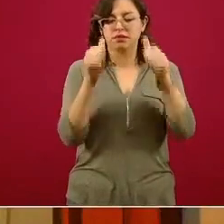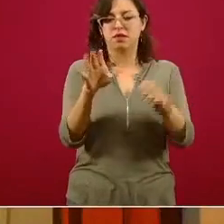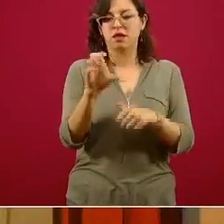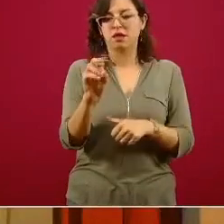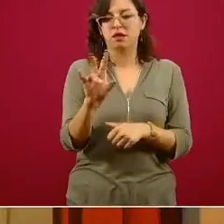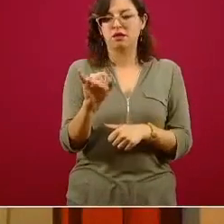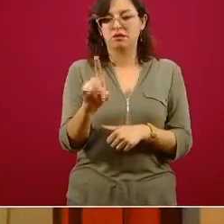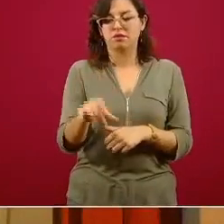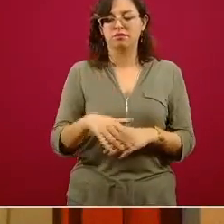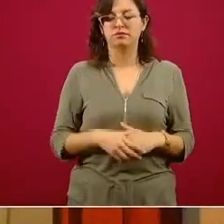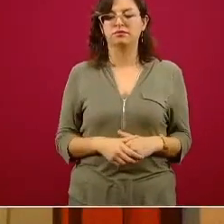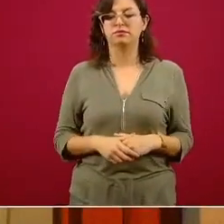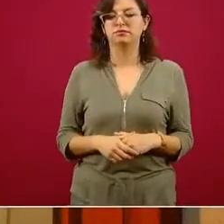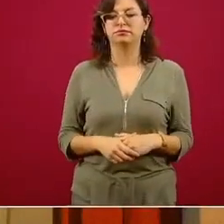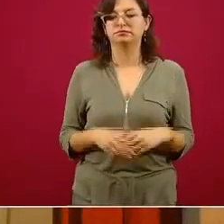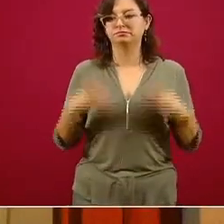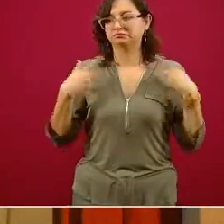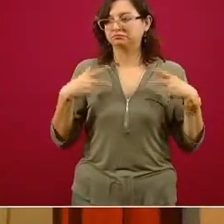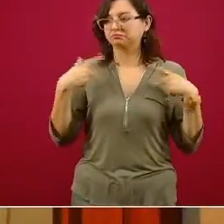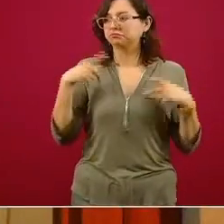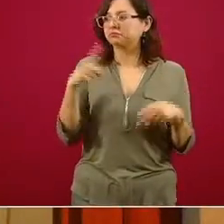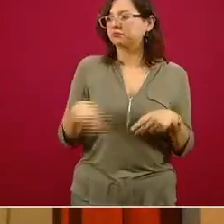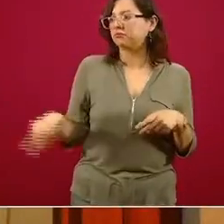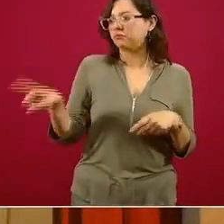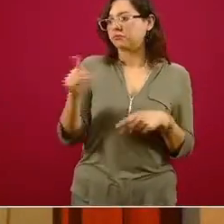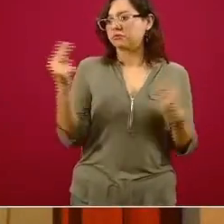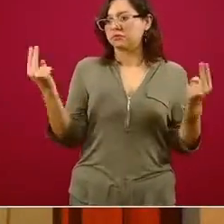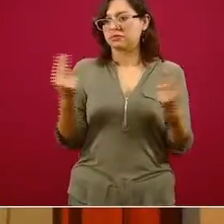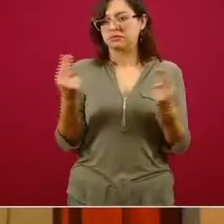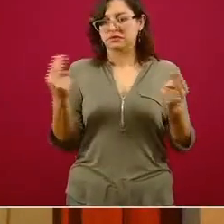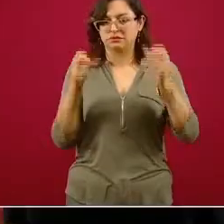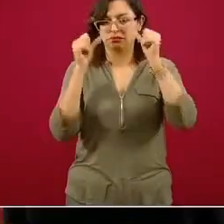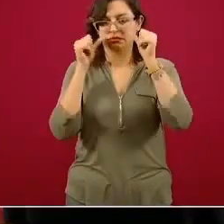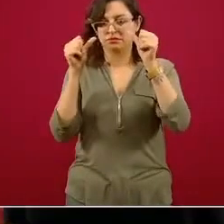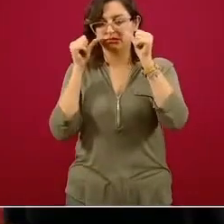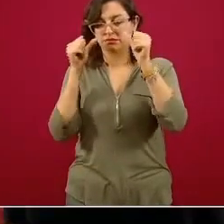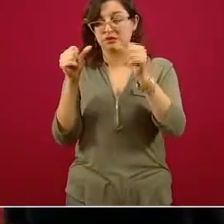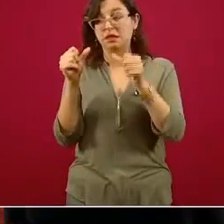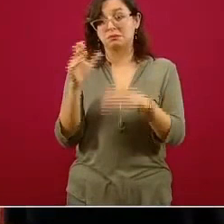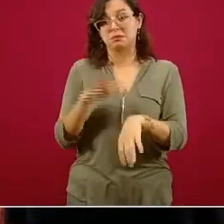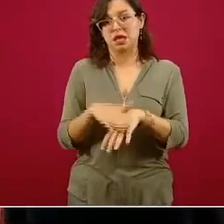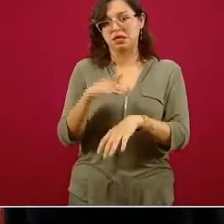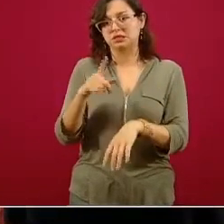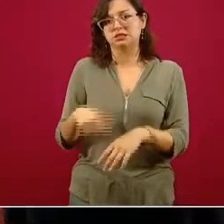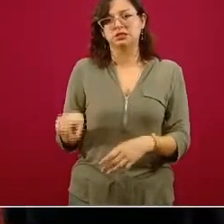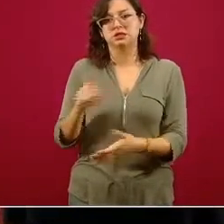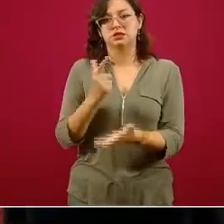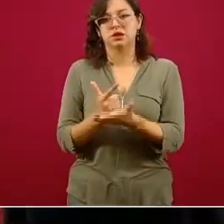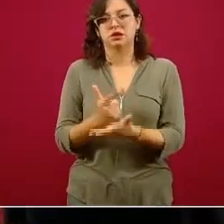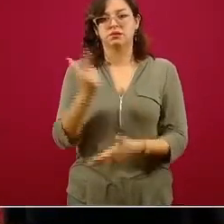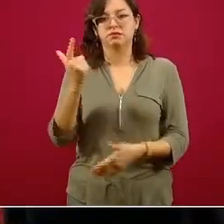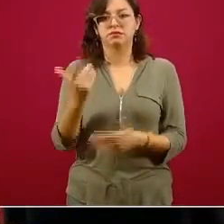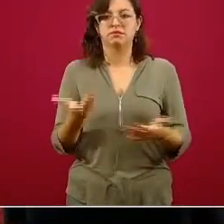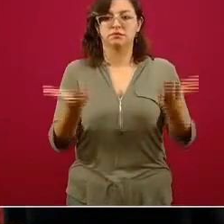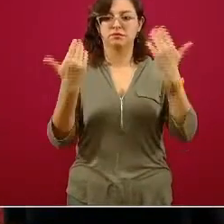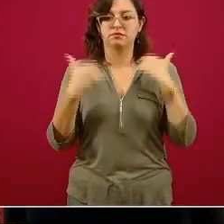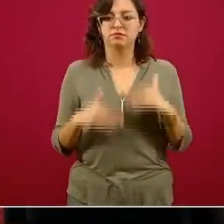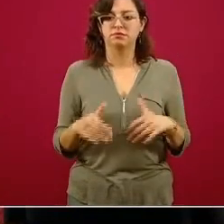respuesta a las necesidades de la población, sobre todo en el caso de pacientes graves. Veamos la siguiente